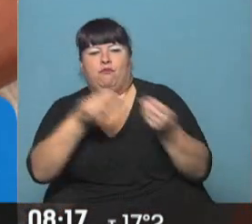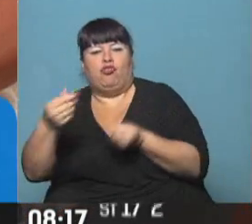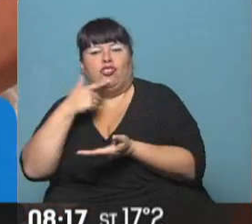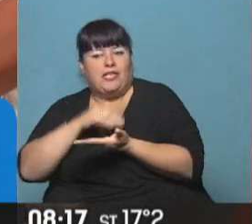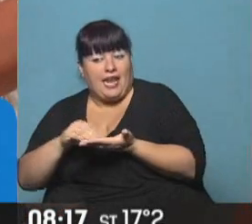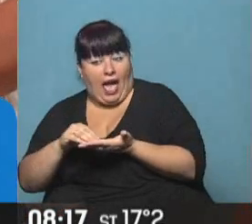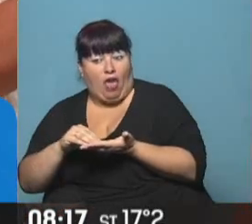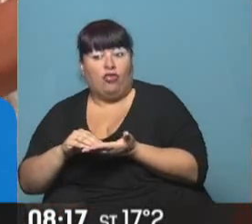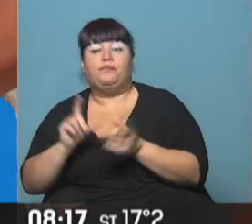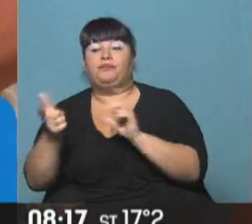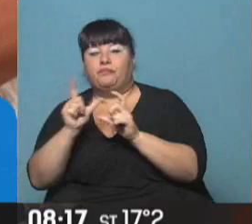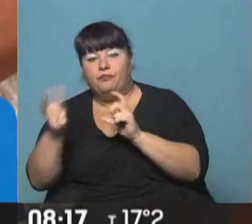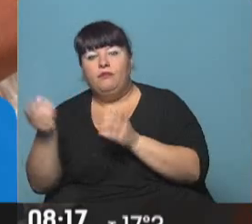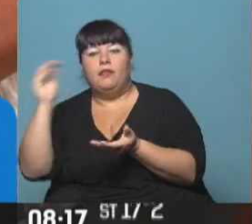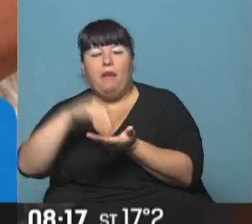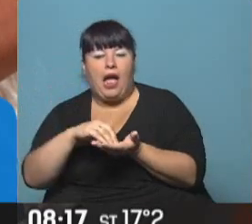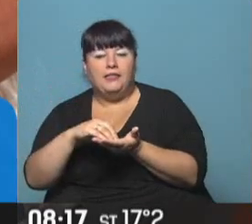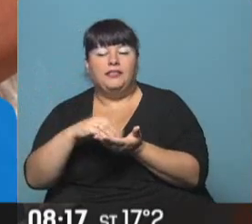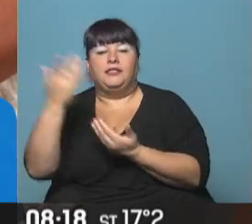Senado y se complementa con un